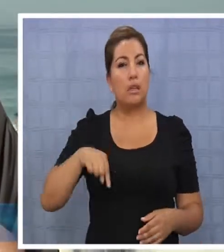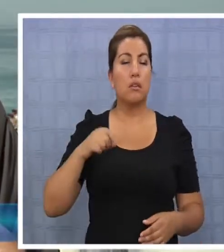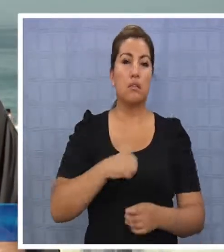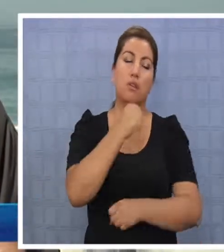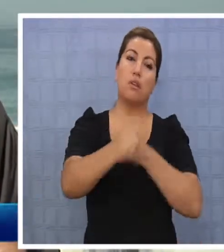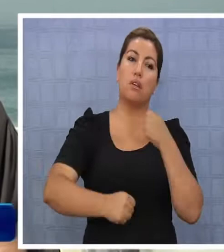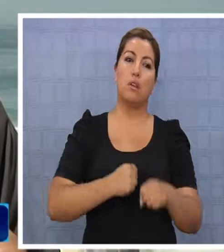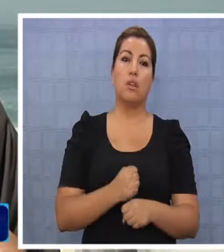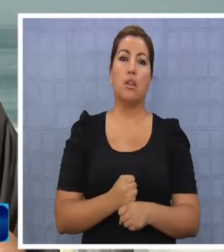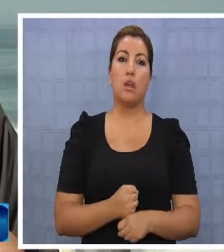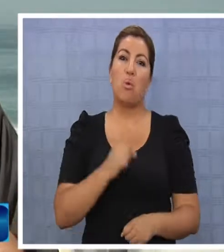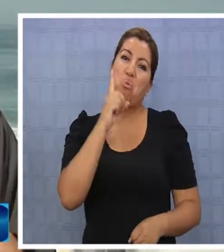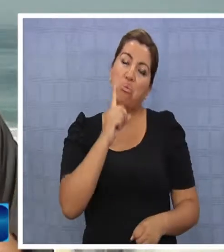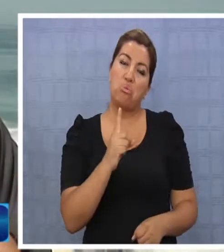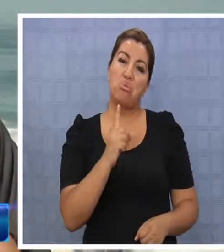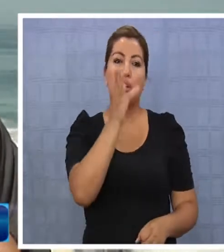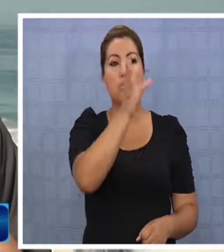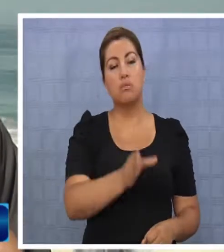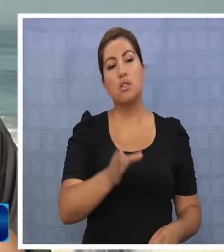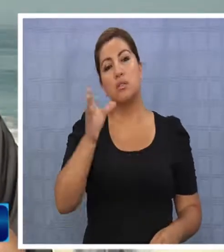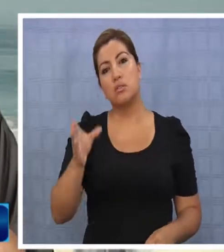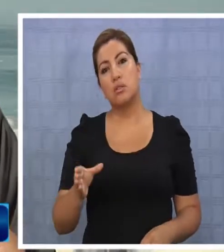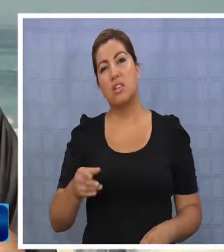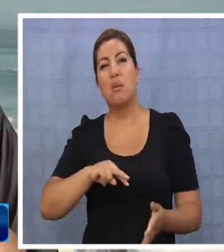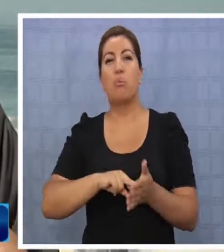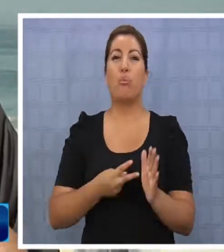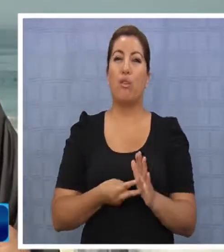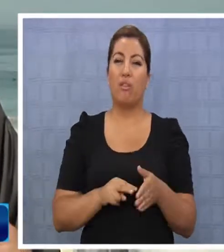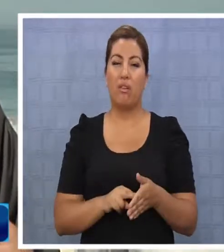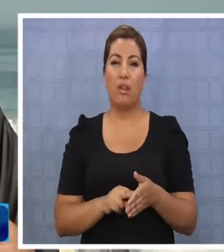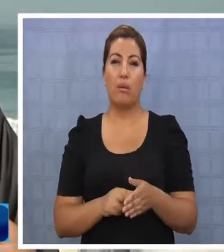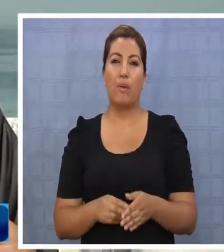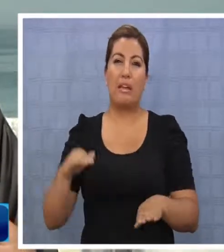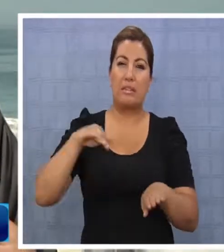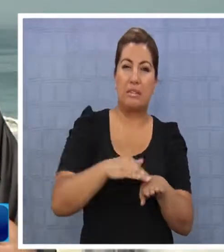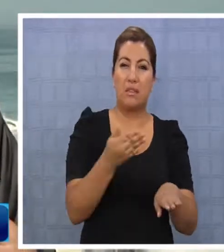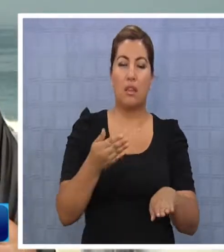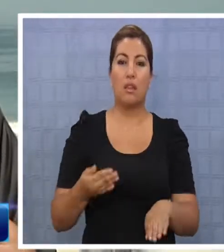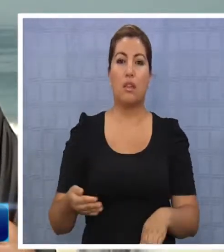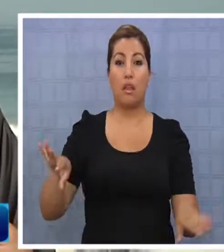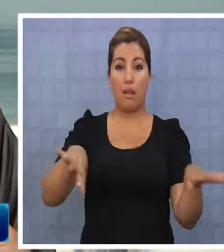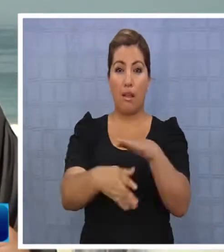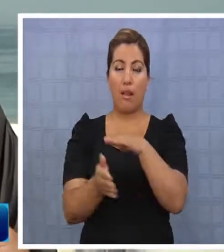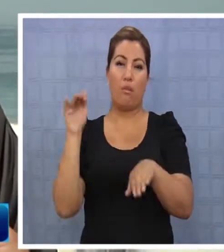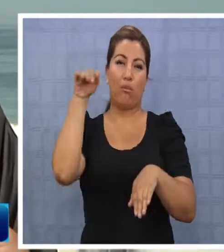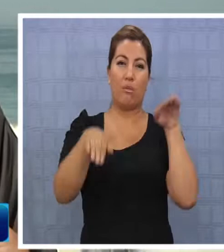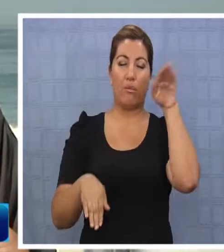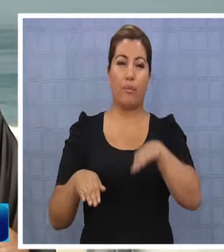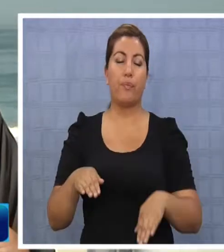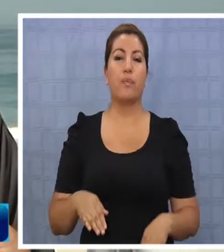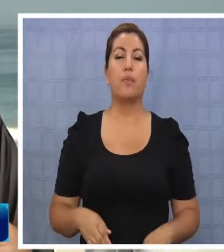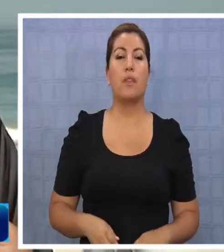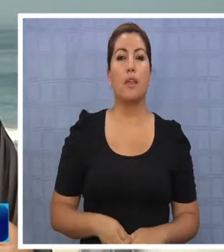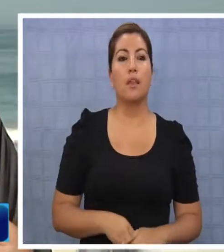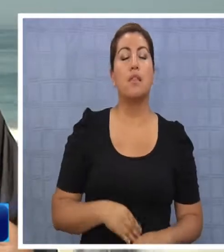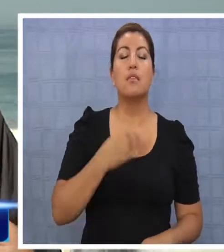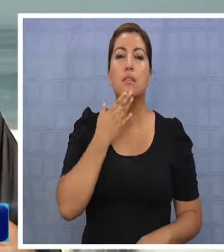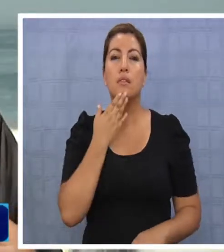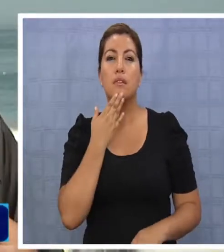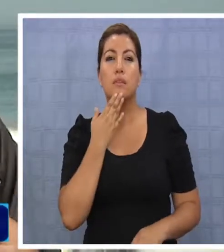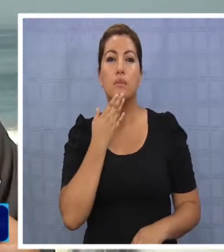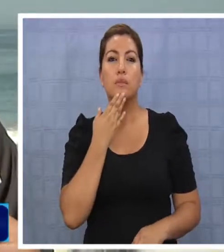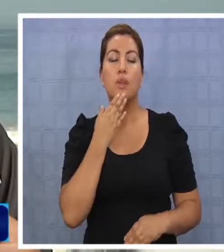aproximadamente durante el año tenemos una persona que se está accidentando por este tipo de lesiones. Y obviamente